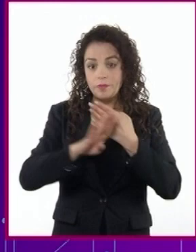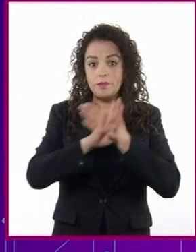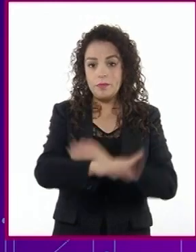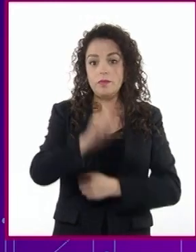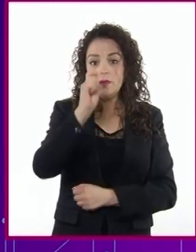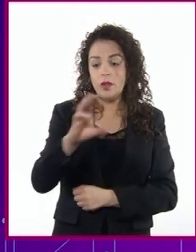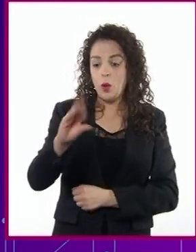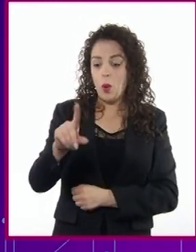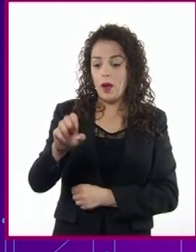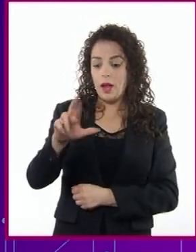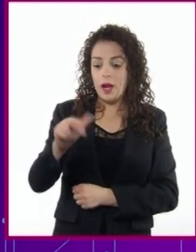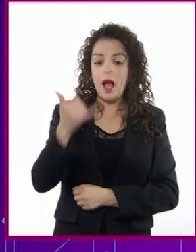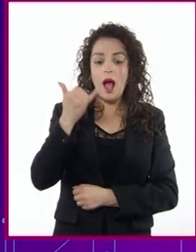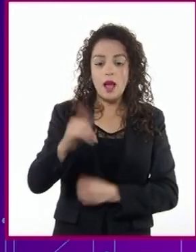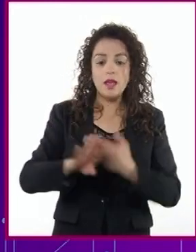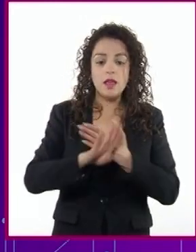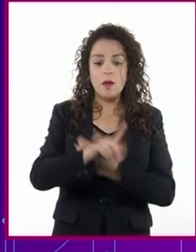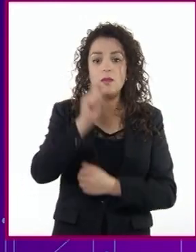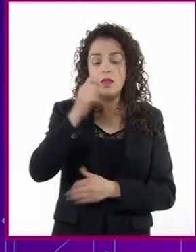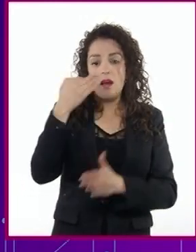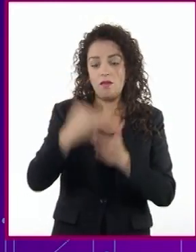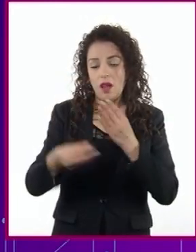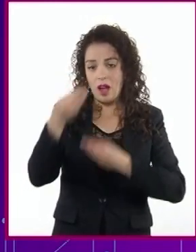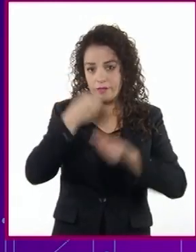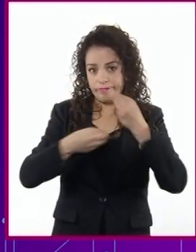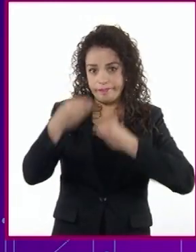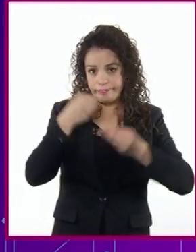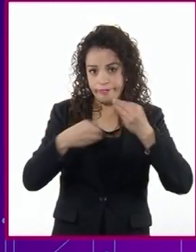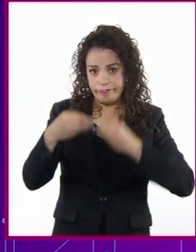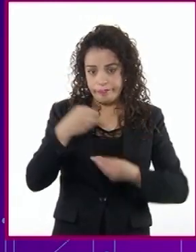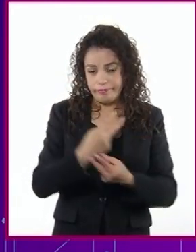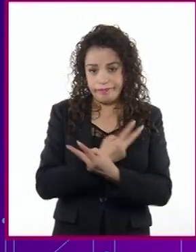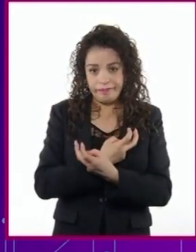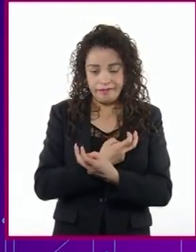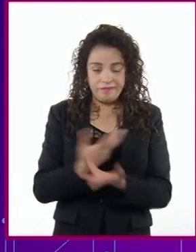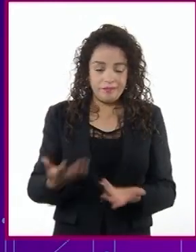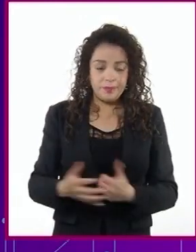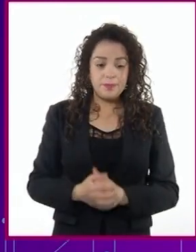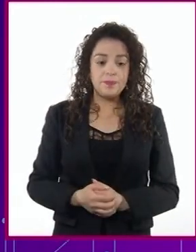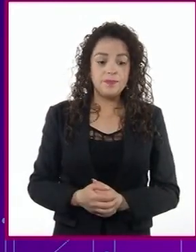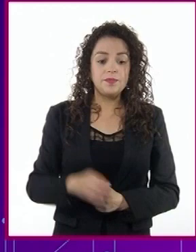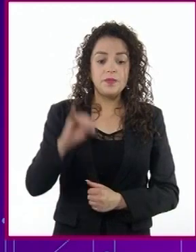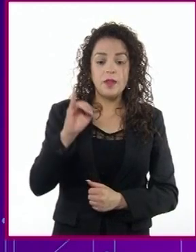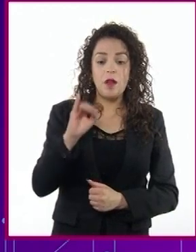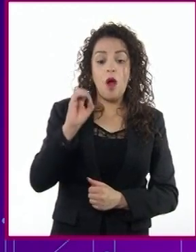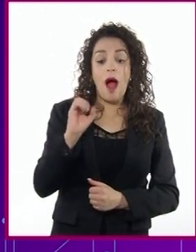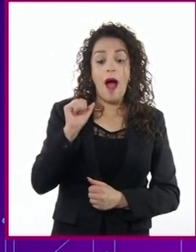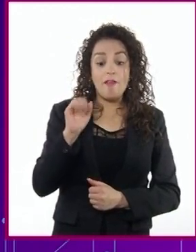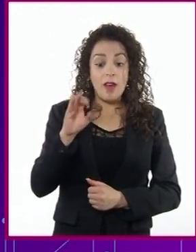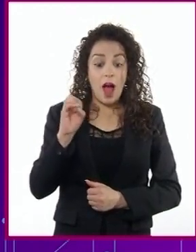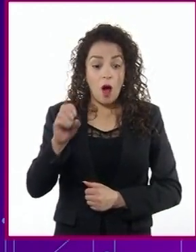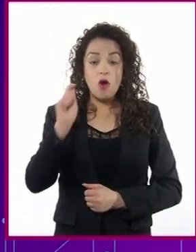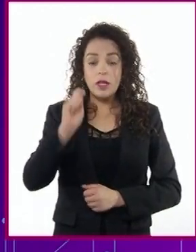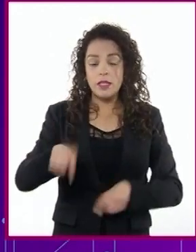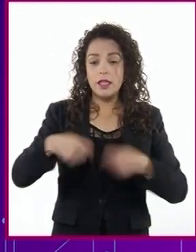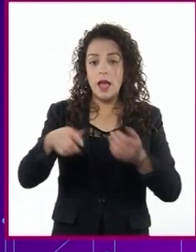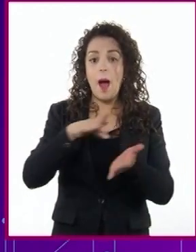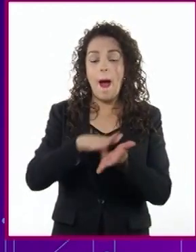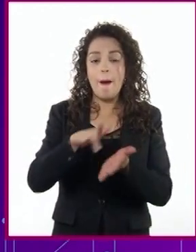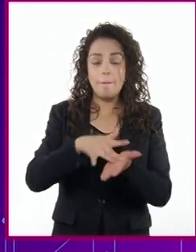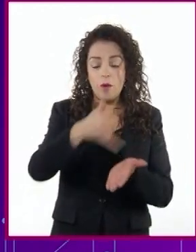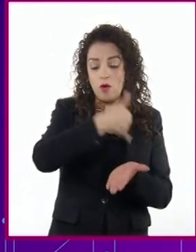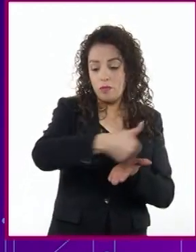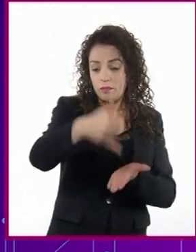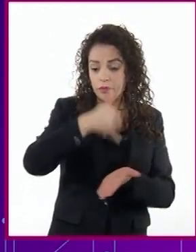programas contra la desnutrición. Al mismo tiempo, la FAO emprende diferentes programas de apoyo a agricultores o